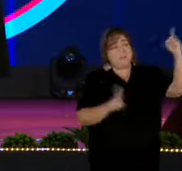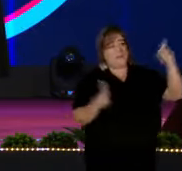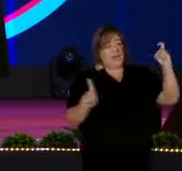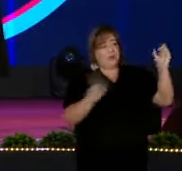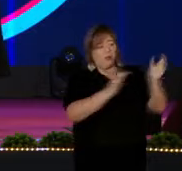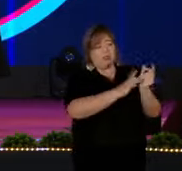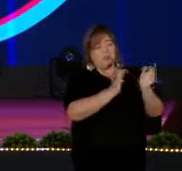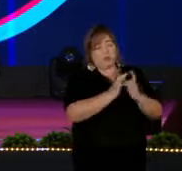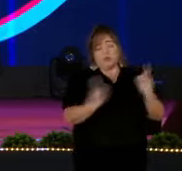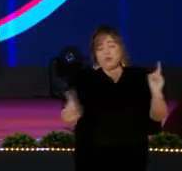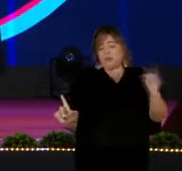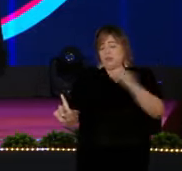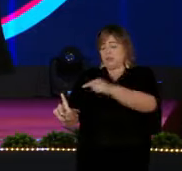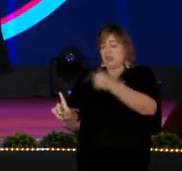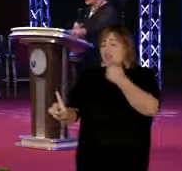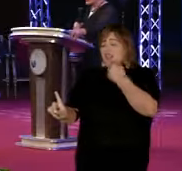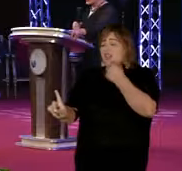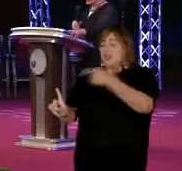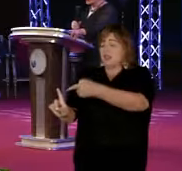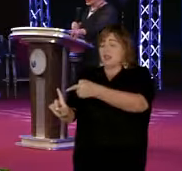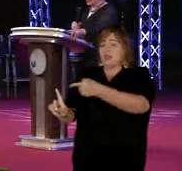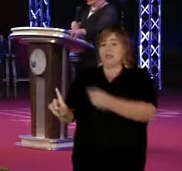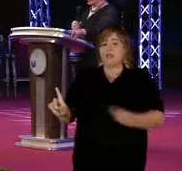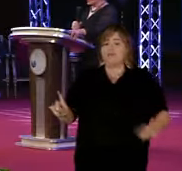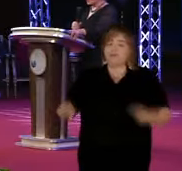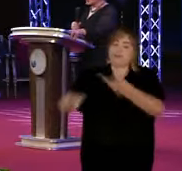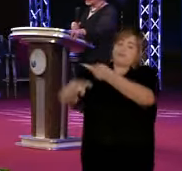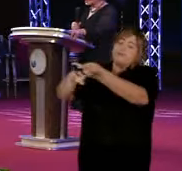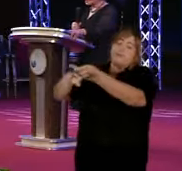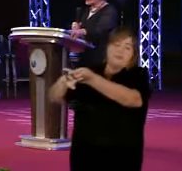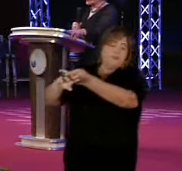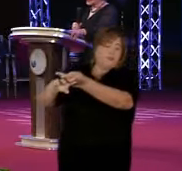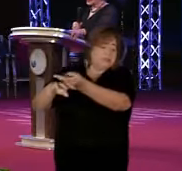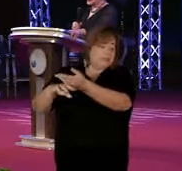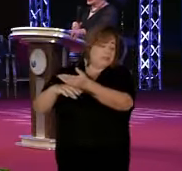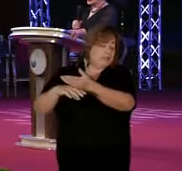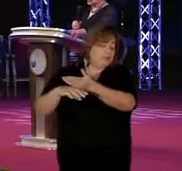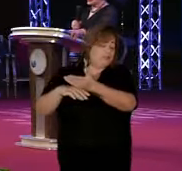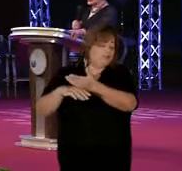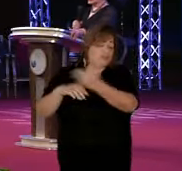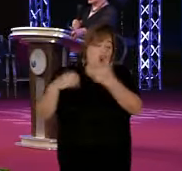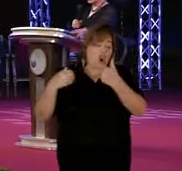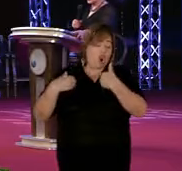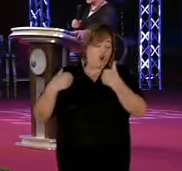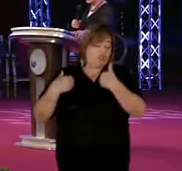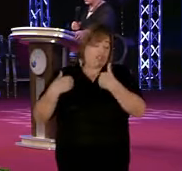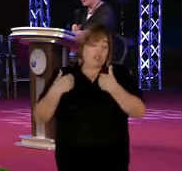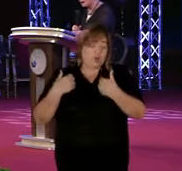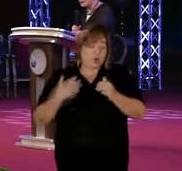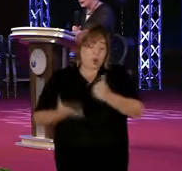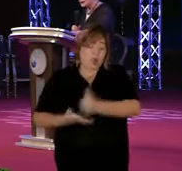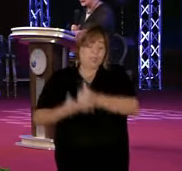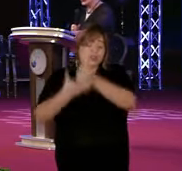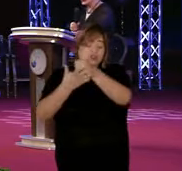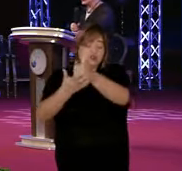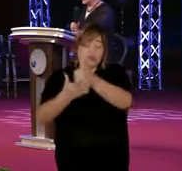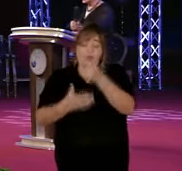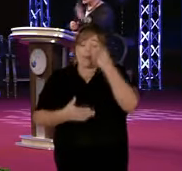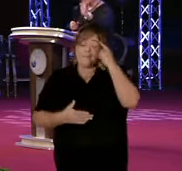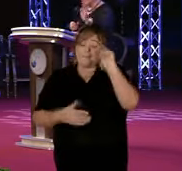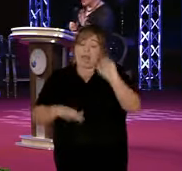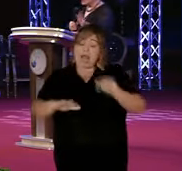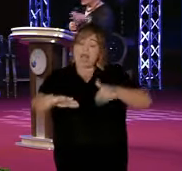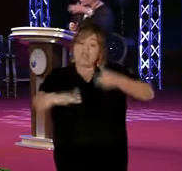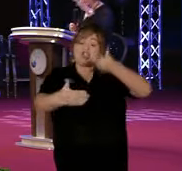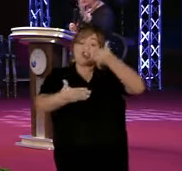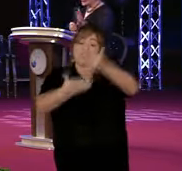sano? Señor, le respondió el enfermo, no tengo quien me meta en el estanque cuando se agite el agua. Y entre tanto